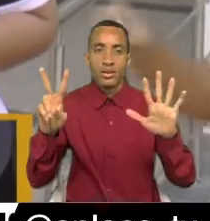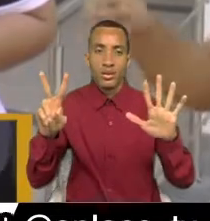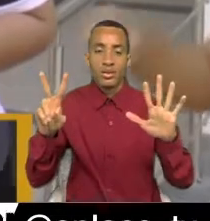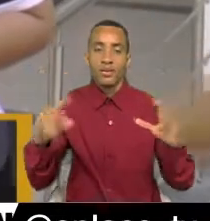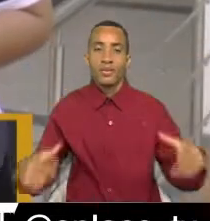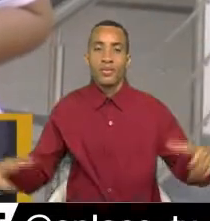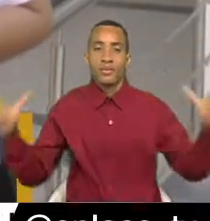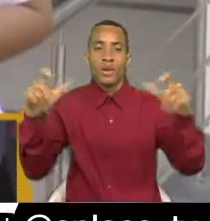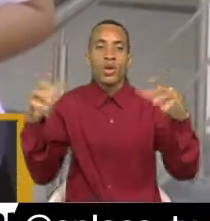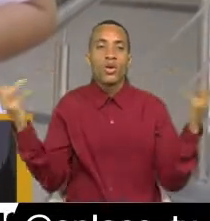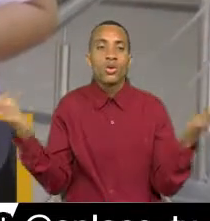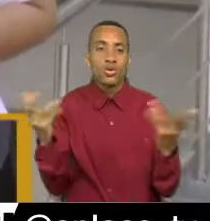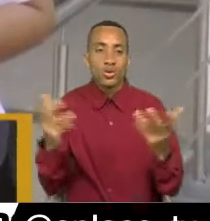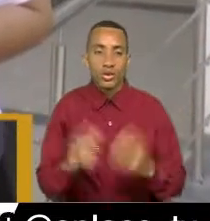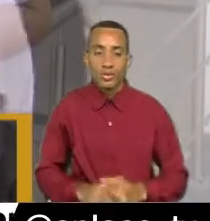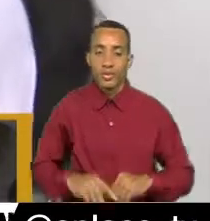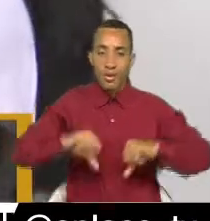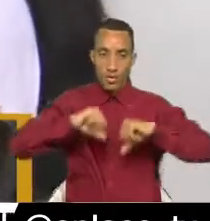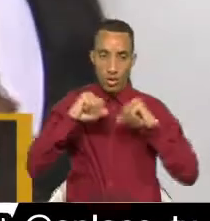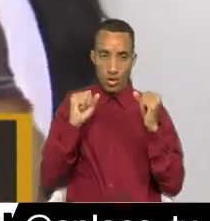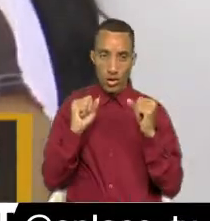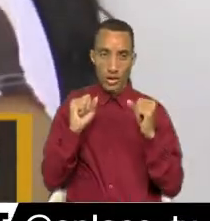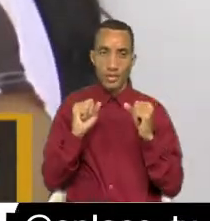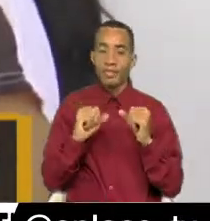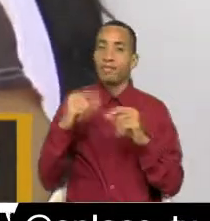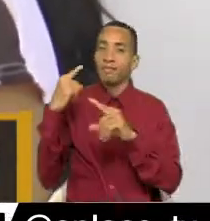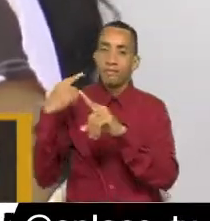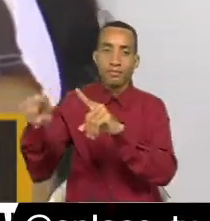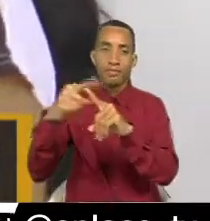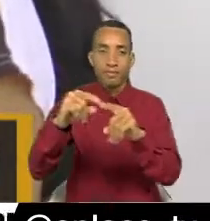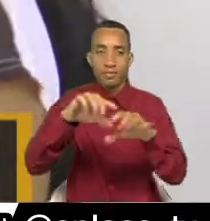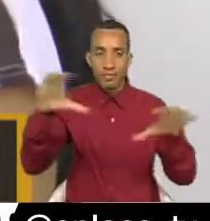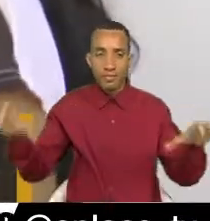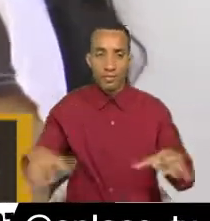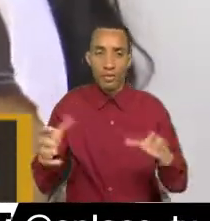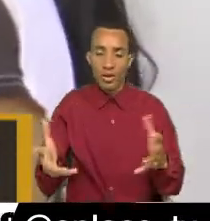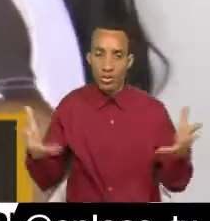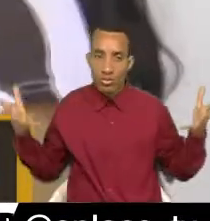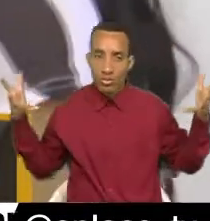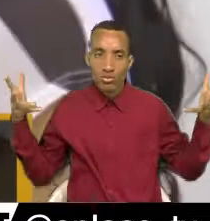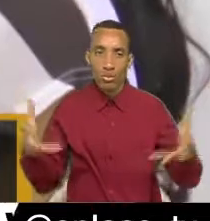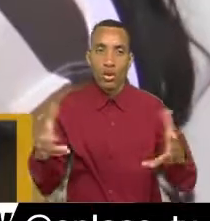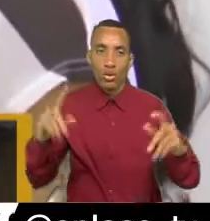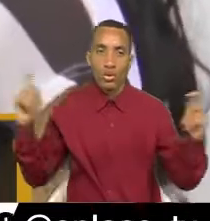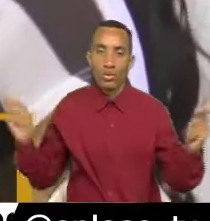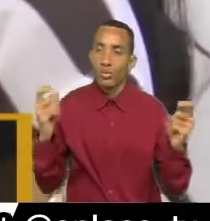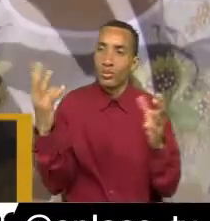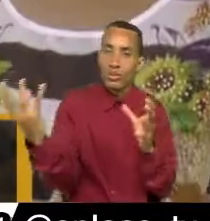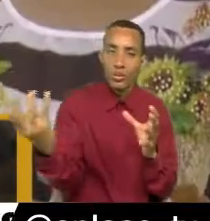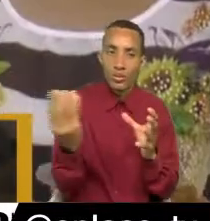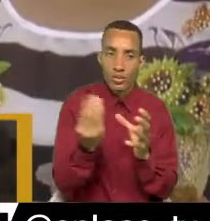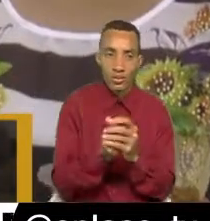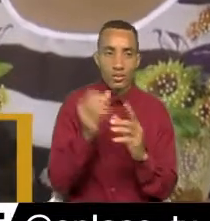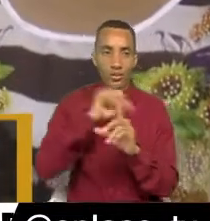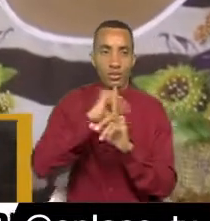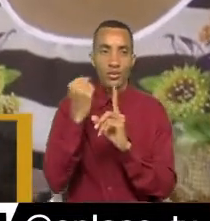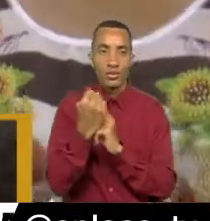Bogotá. En el evento se contará con diferentes actividades que contribuyen a la promoción de la inclusión social.